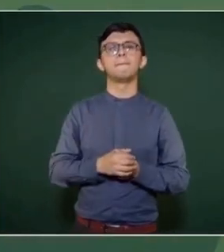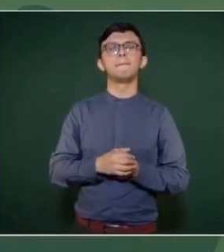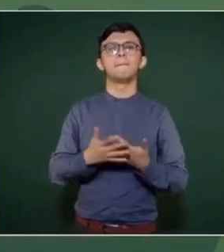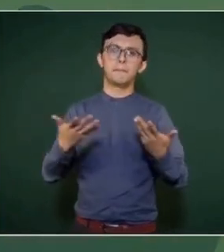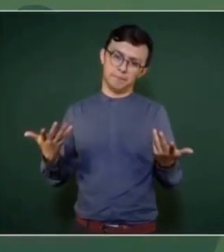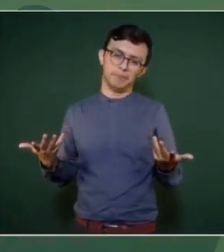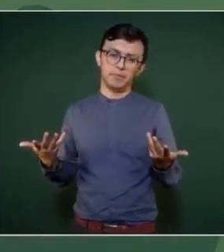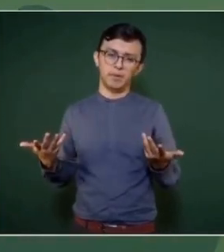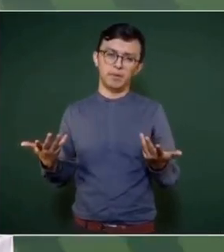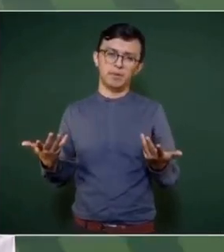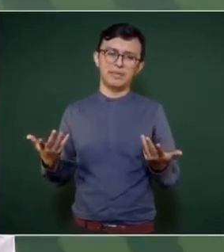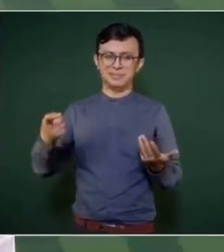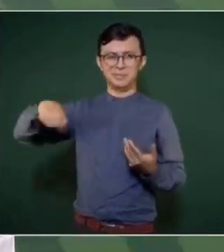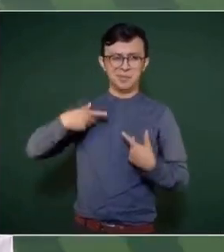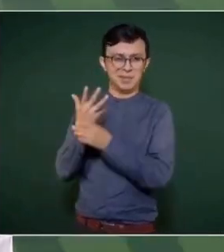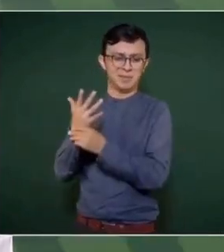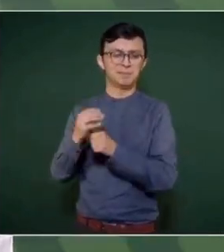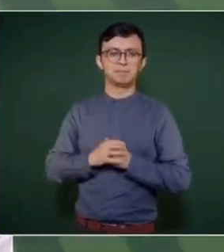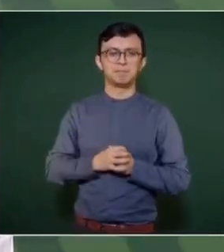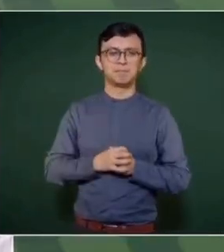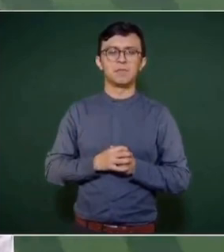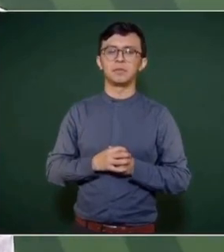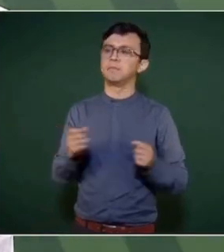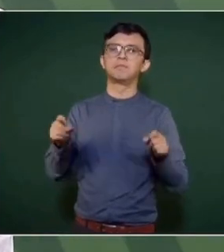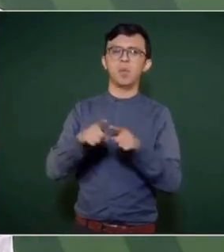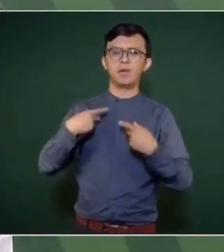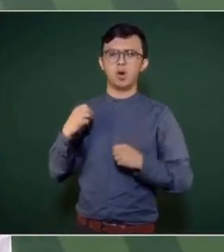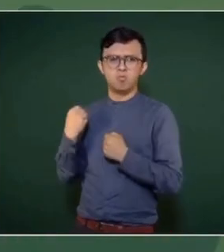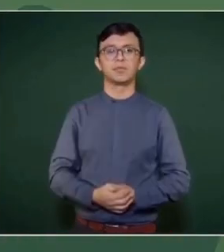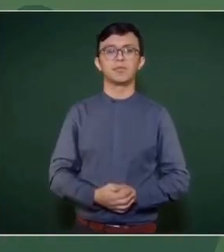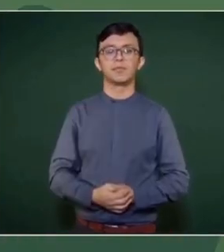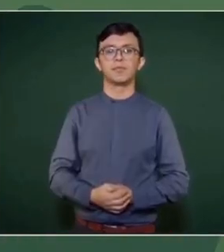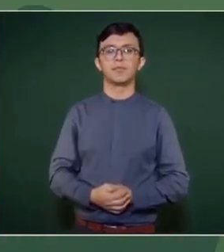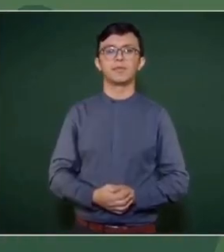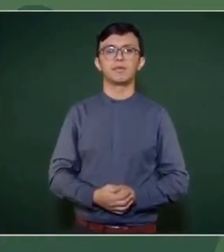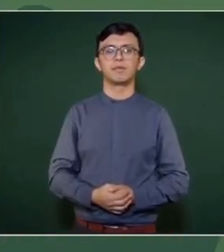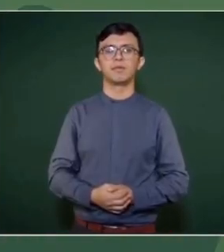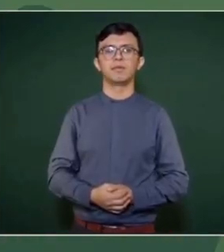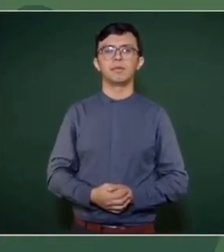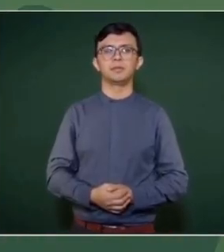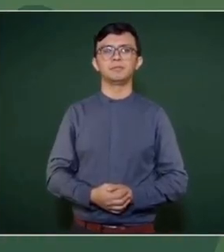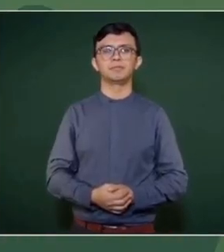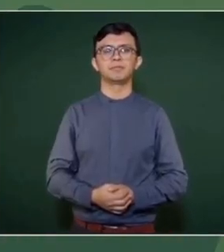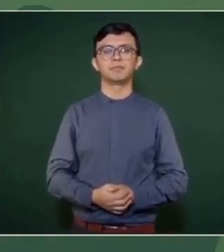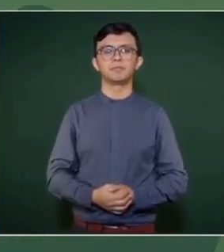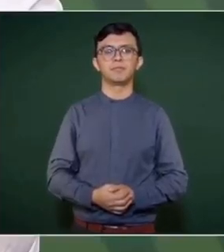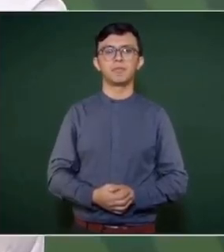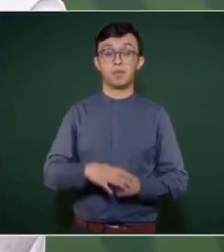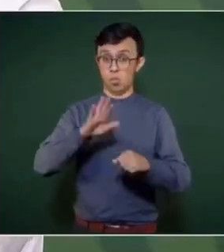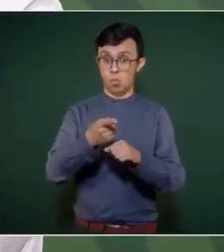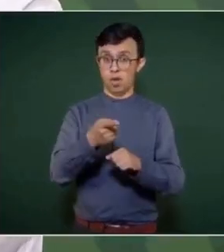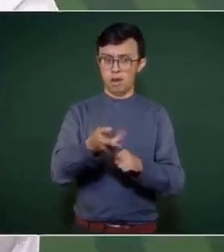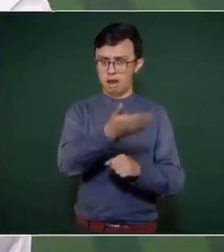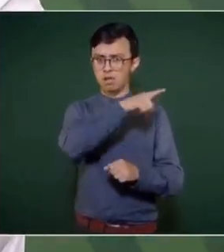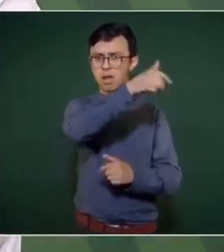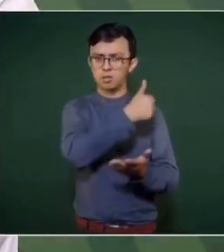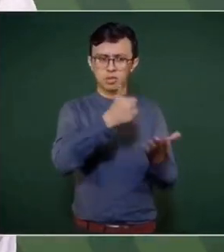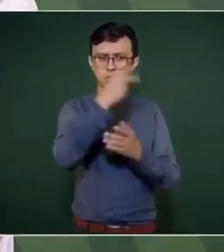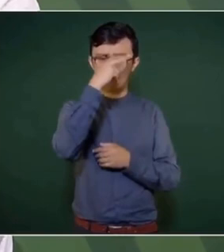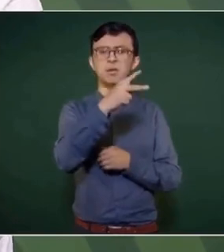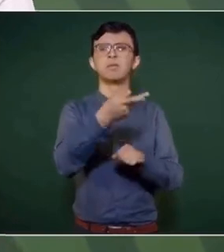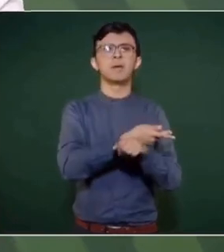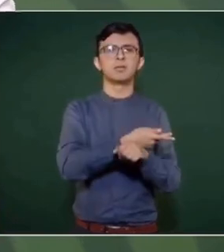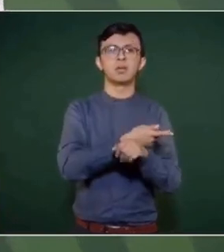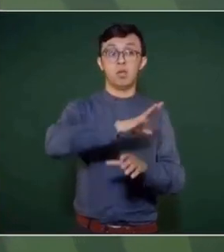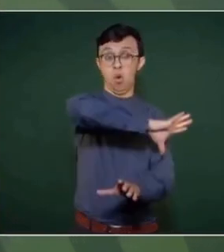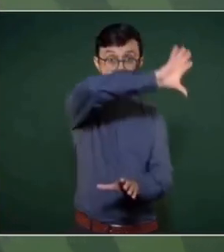sí que, como se dice, se empoderaron. Es que se había llegado al extremo en la Ciudad de México,